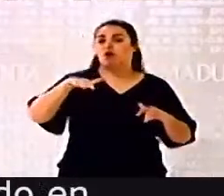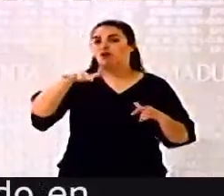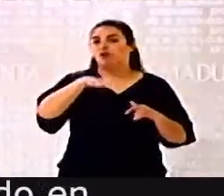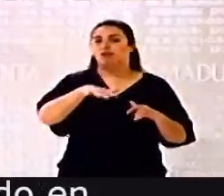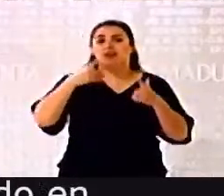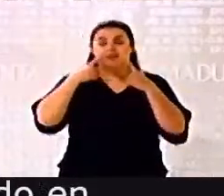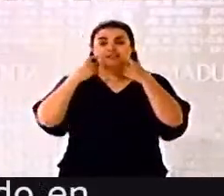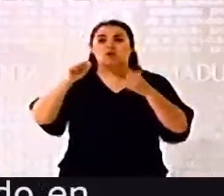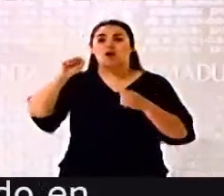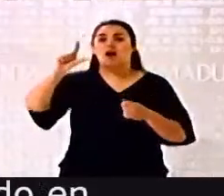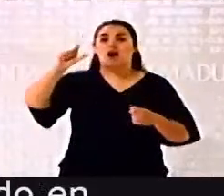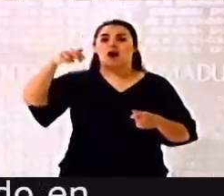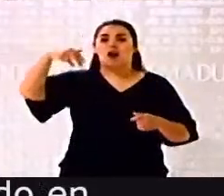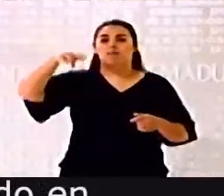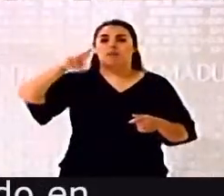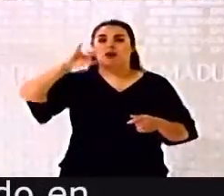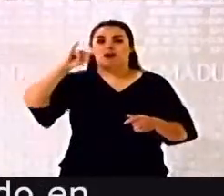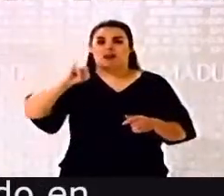salud de Almaraz.